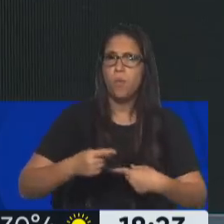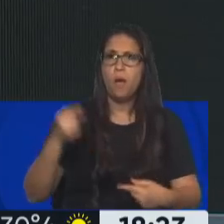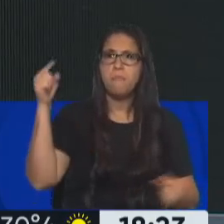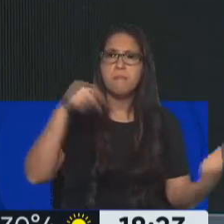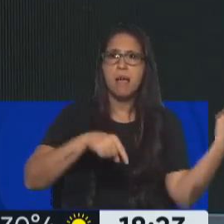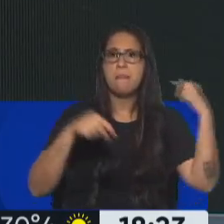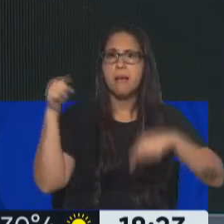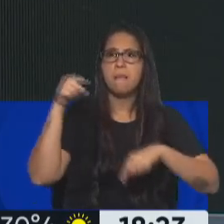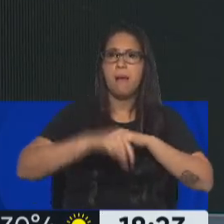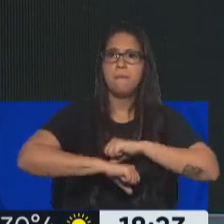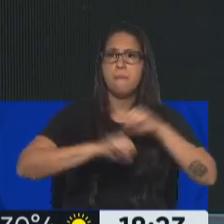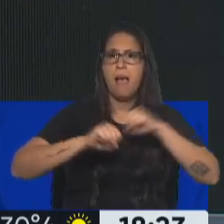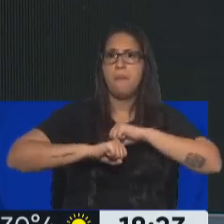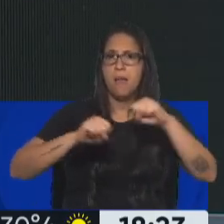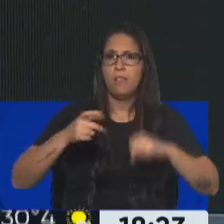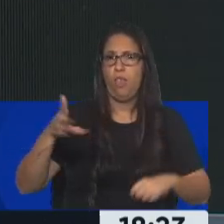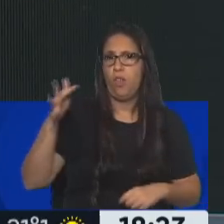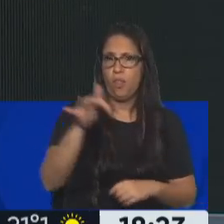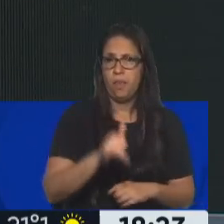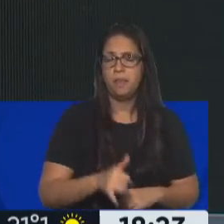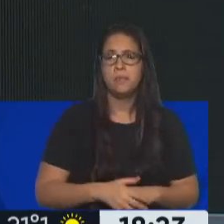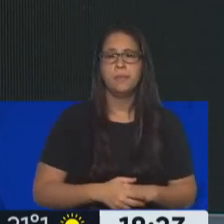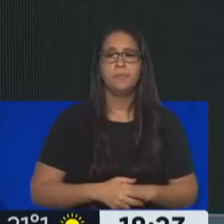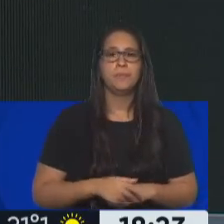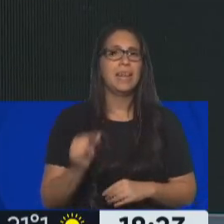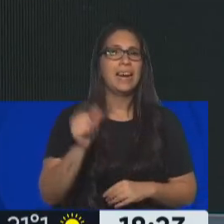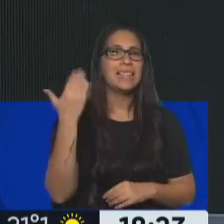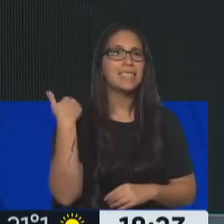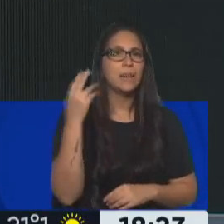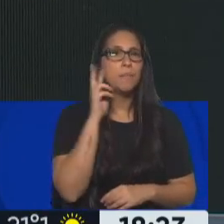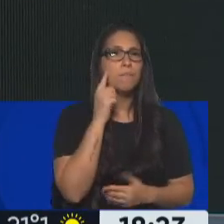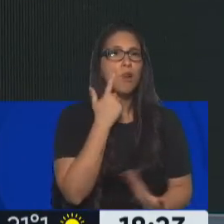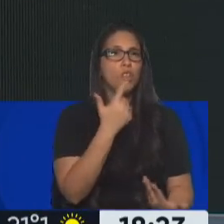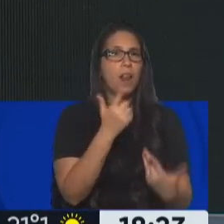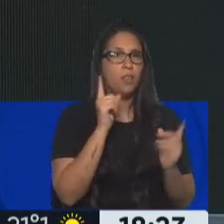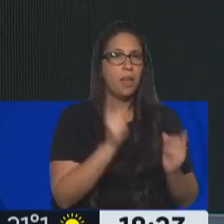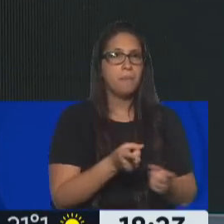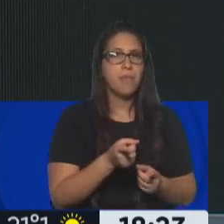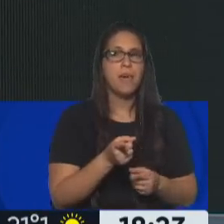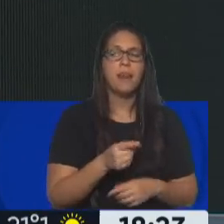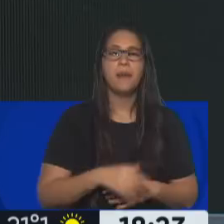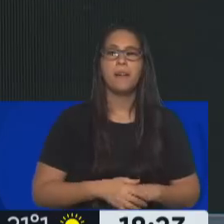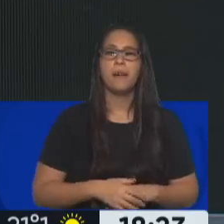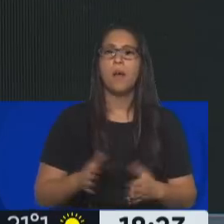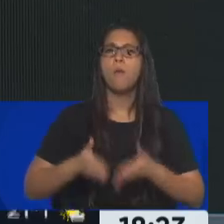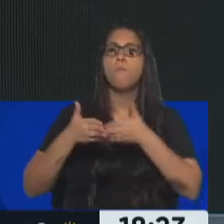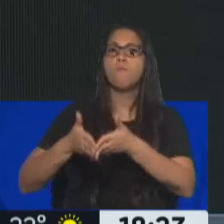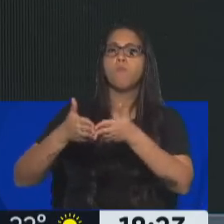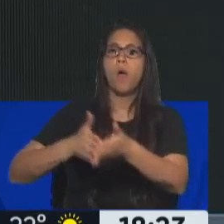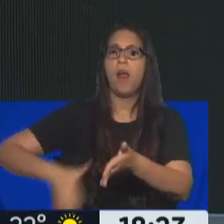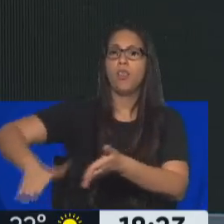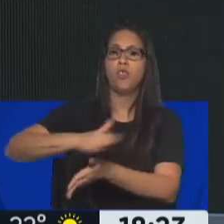dándose en una base diaria. Entonces, mostraban recién también todas estas naves en el puerto de